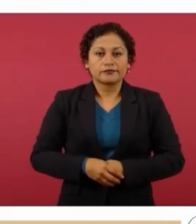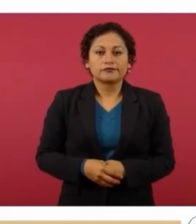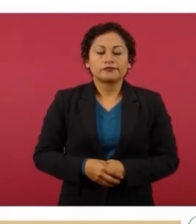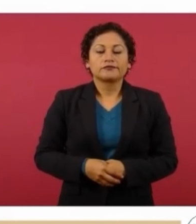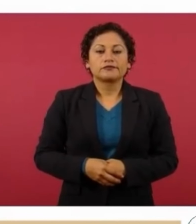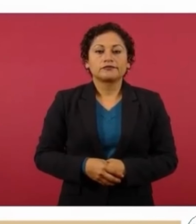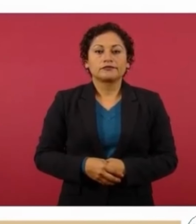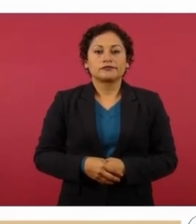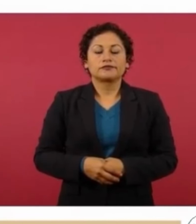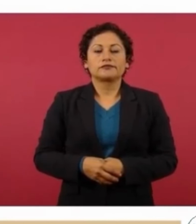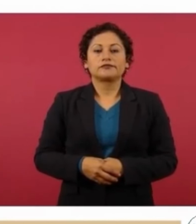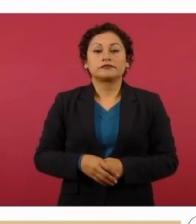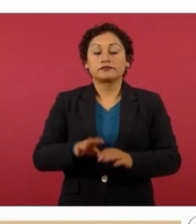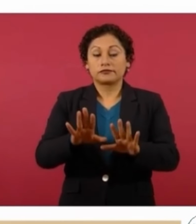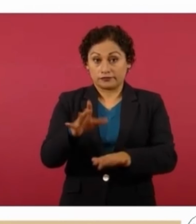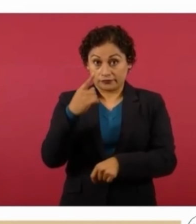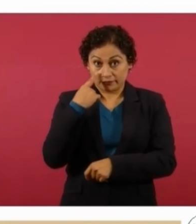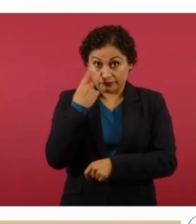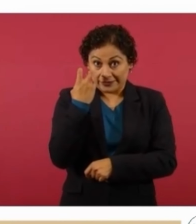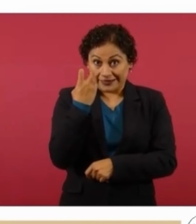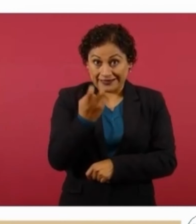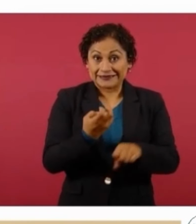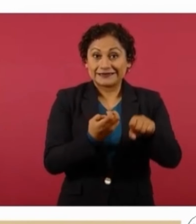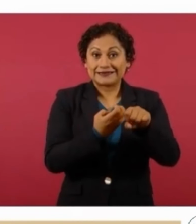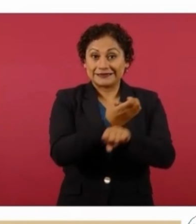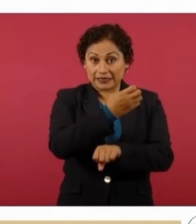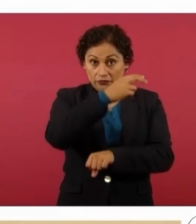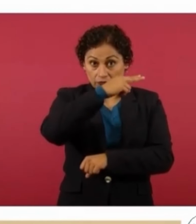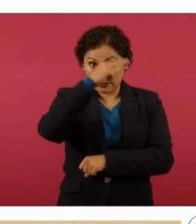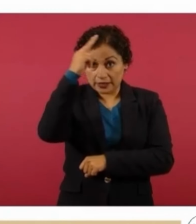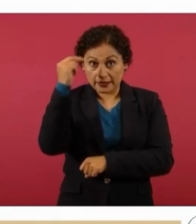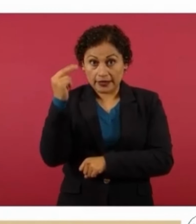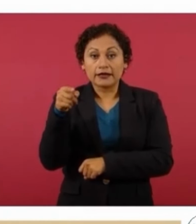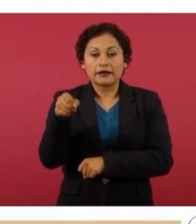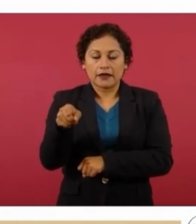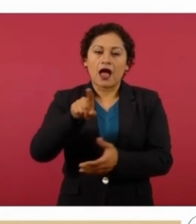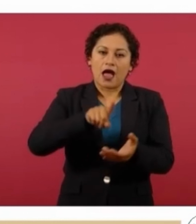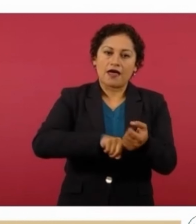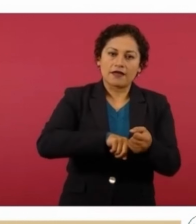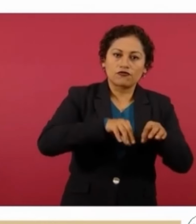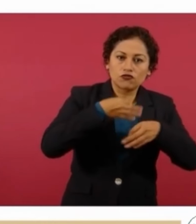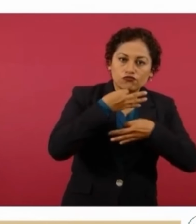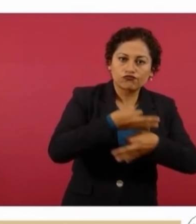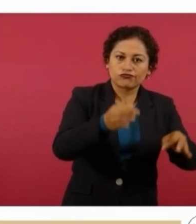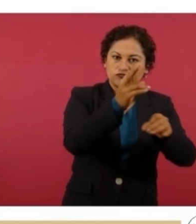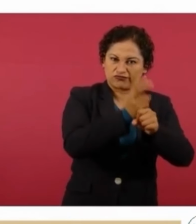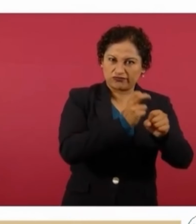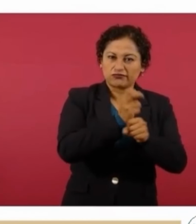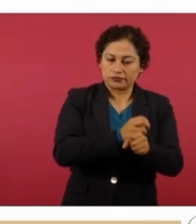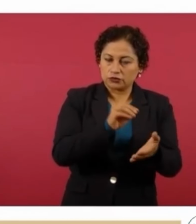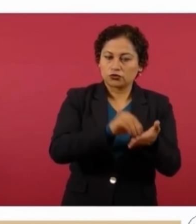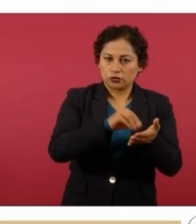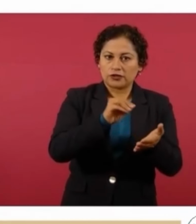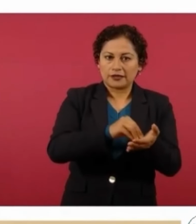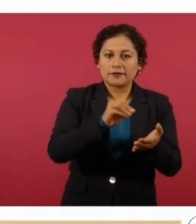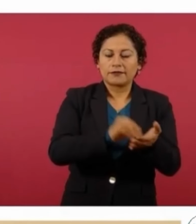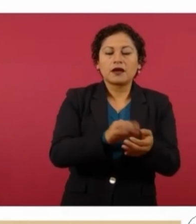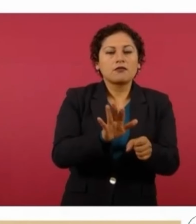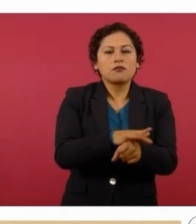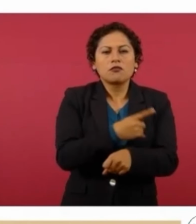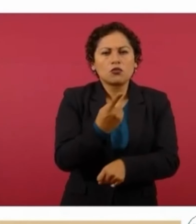Aquí hay que aclarar, este estado, por ejemplo, que está también en la convocatoria, tiene que ver con que muchas veces la